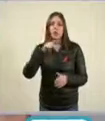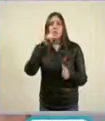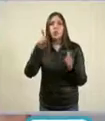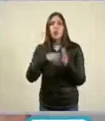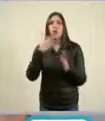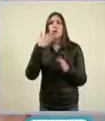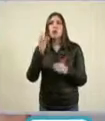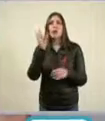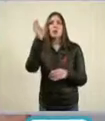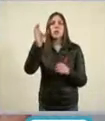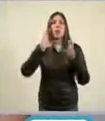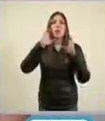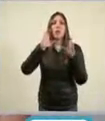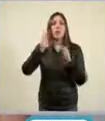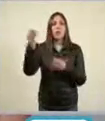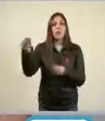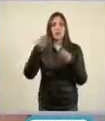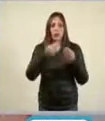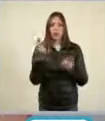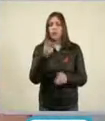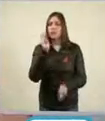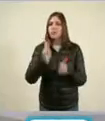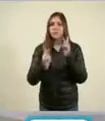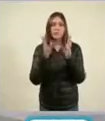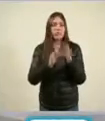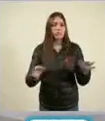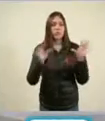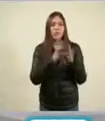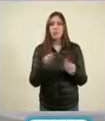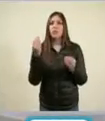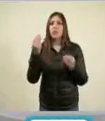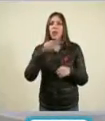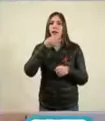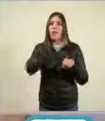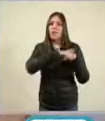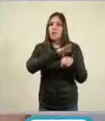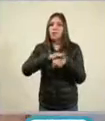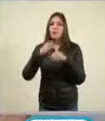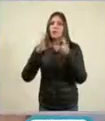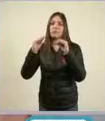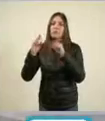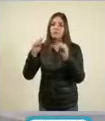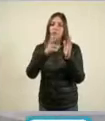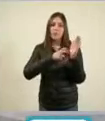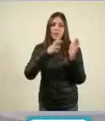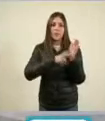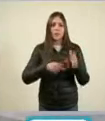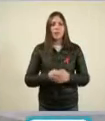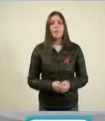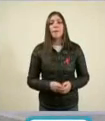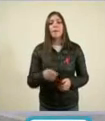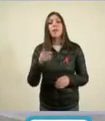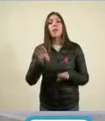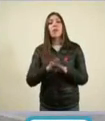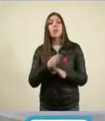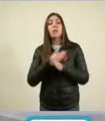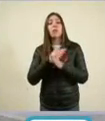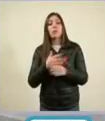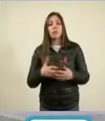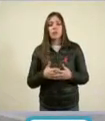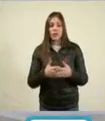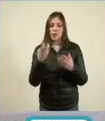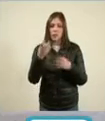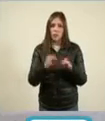un lugar correcto, exacto. Entonces hay que platicar mucho con ellos, hay que alertarlos bien. Así es. Y yo creo que más que prevenir un embarazo no deseado, que sin